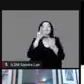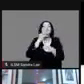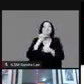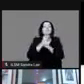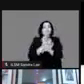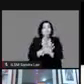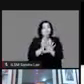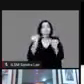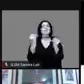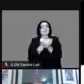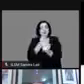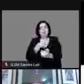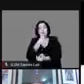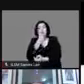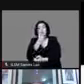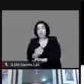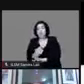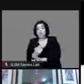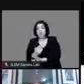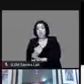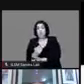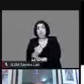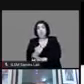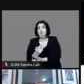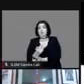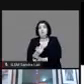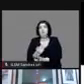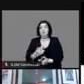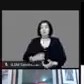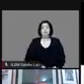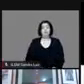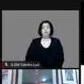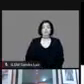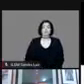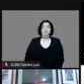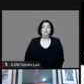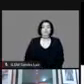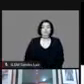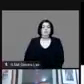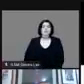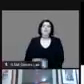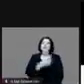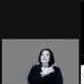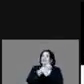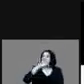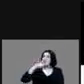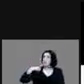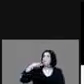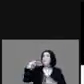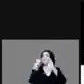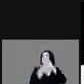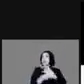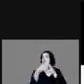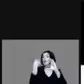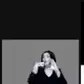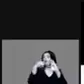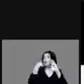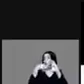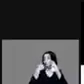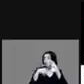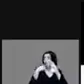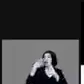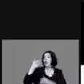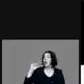comento que tienen que enviar su asistencia al correo electrónico que acabamos de